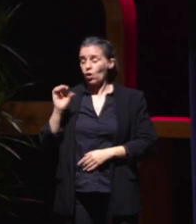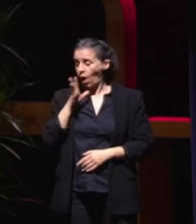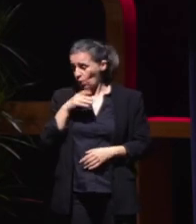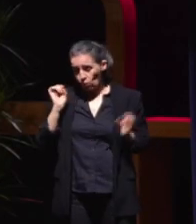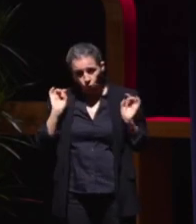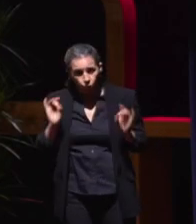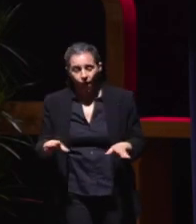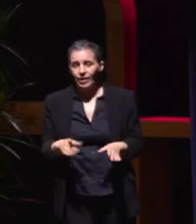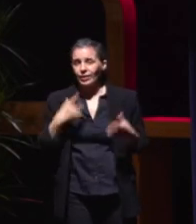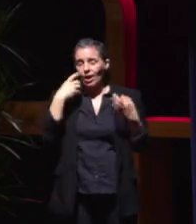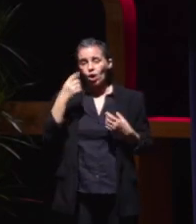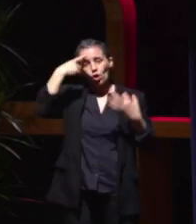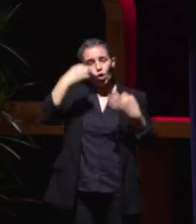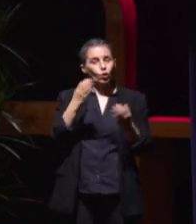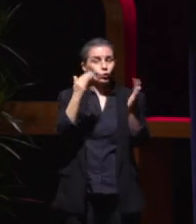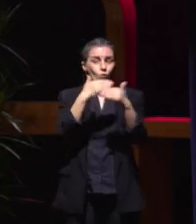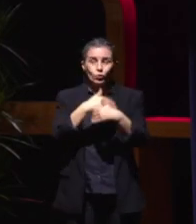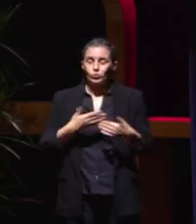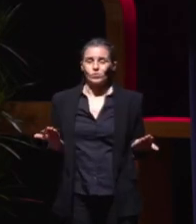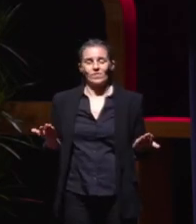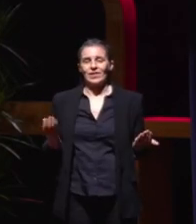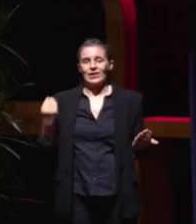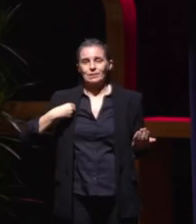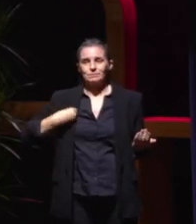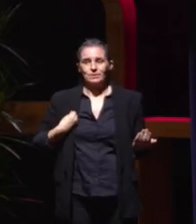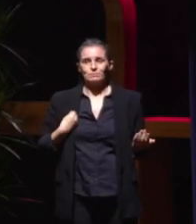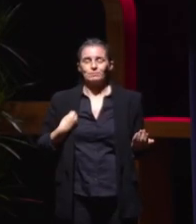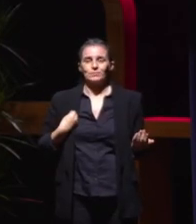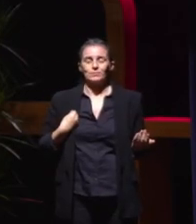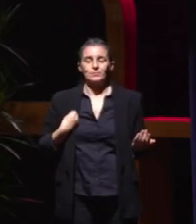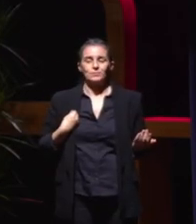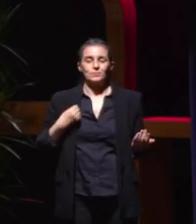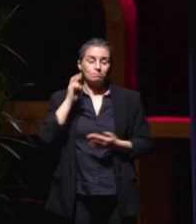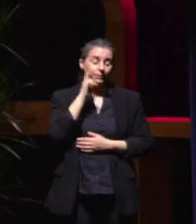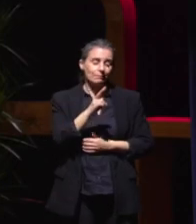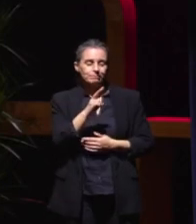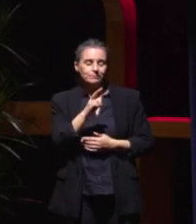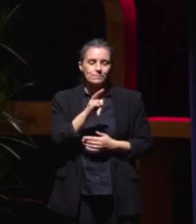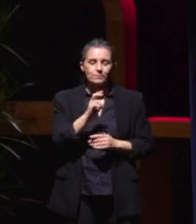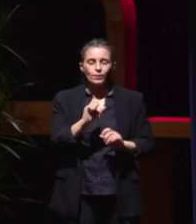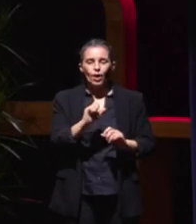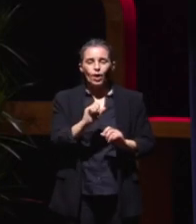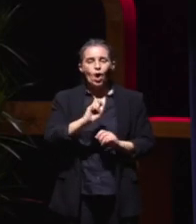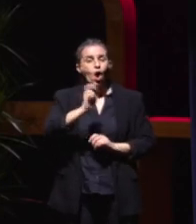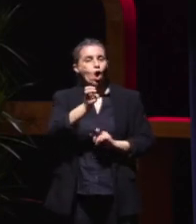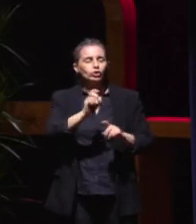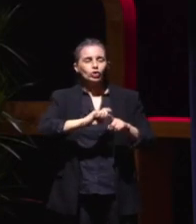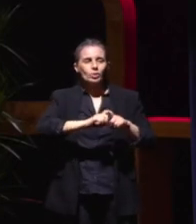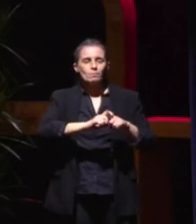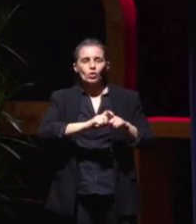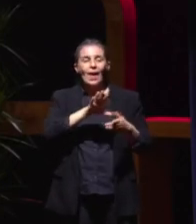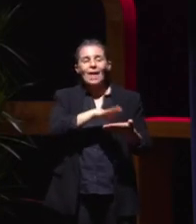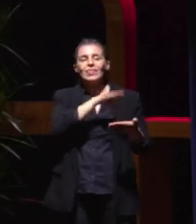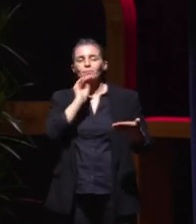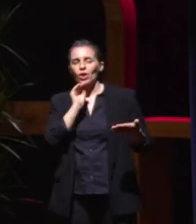que no tiene sentido que que se venda otro tipo de interpretación